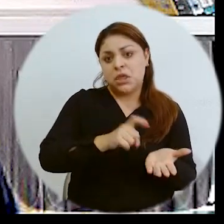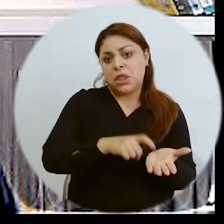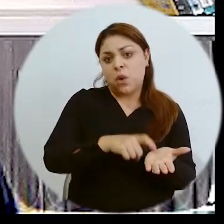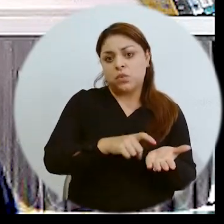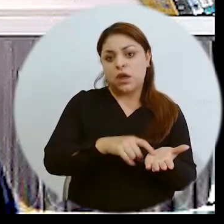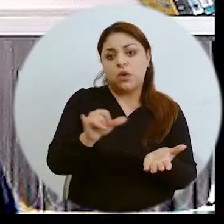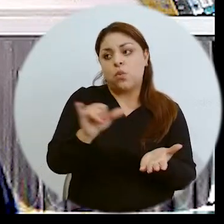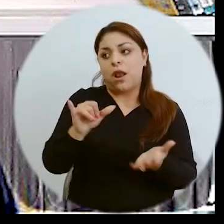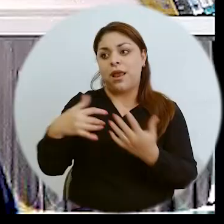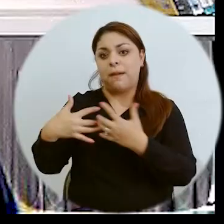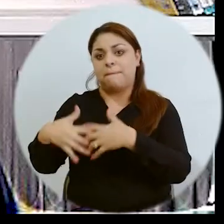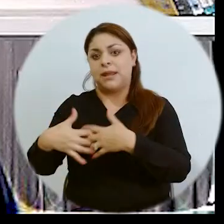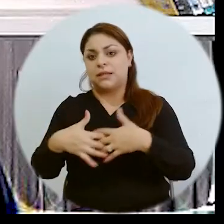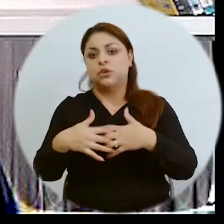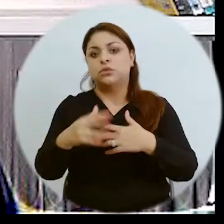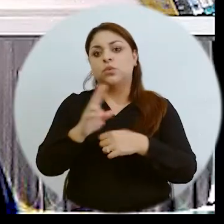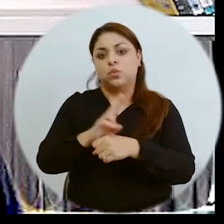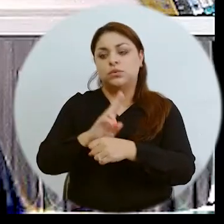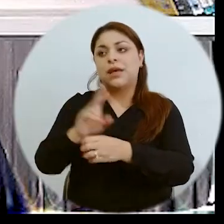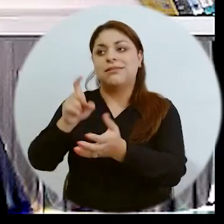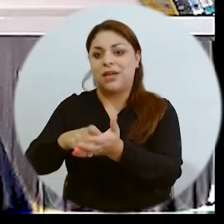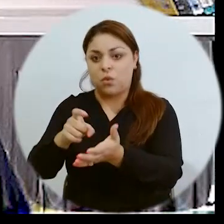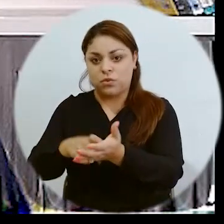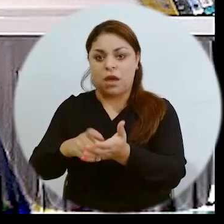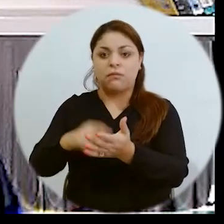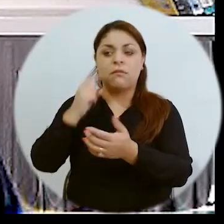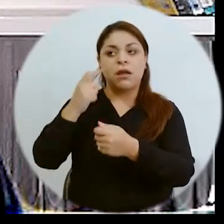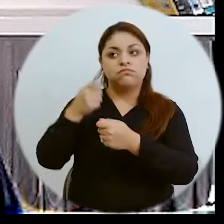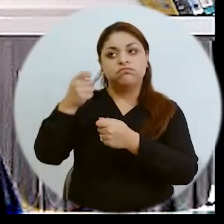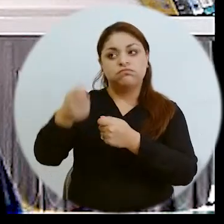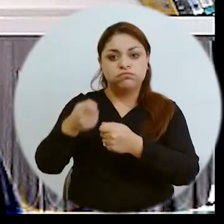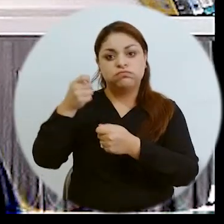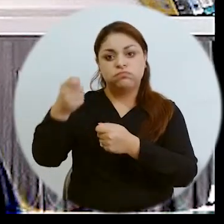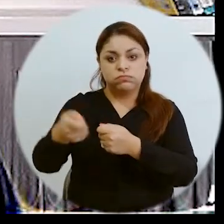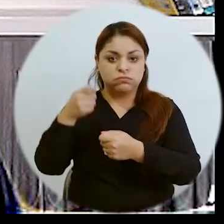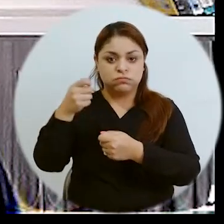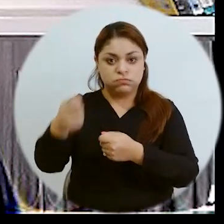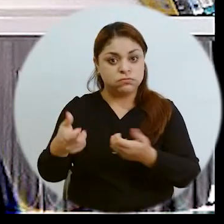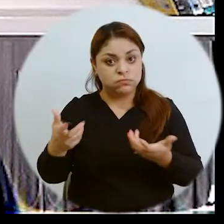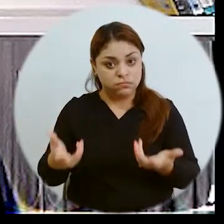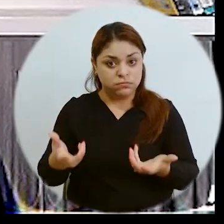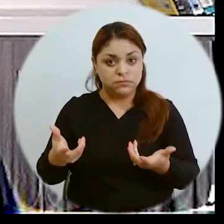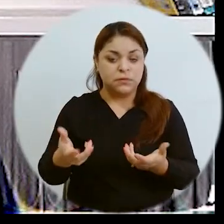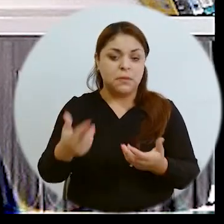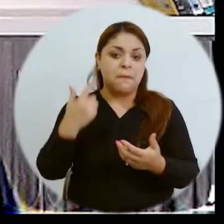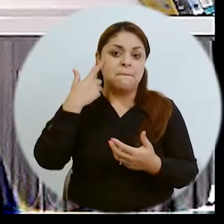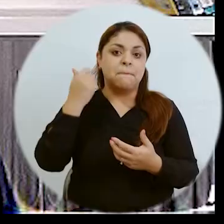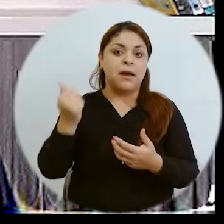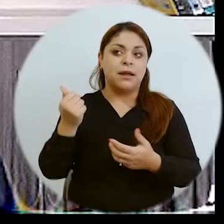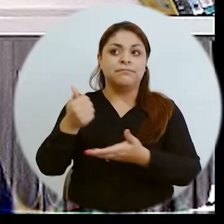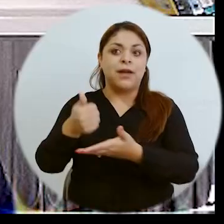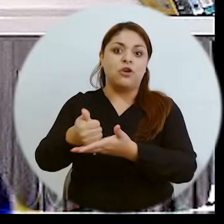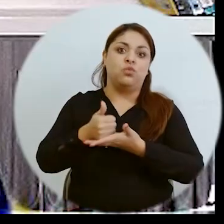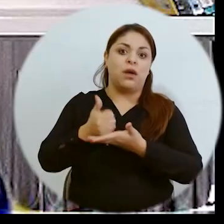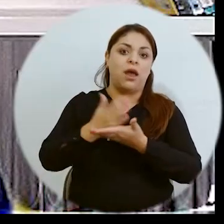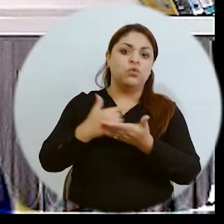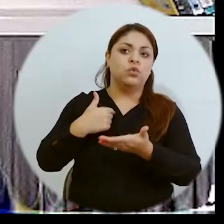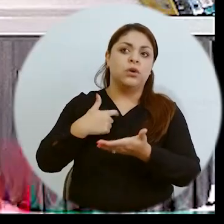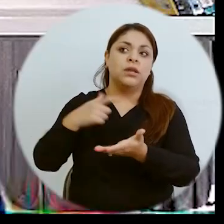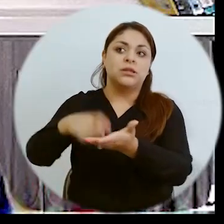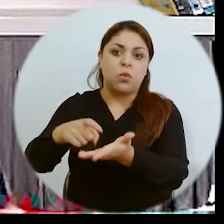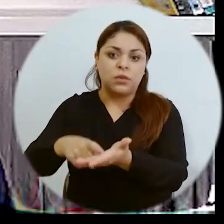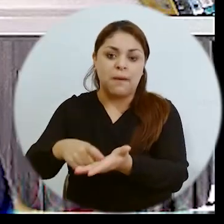todas las empresas la utilizan para efectos de utilizar una palabra técnica, que es el apalancamiento, que como el nombre lo dice, apalancarse de palanca, yo